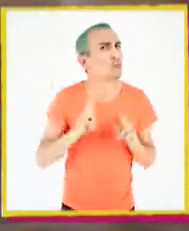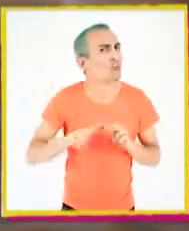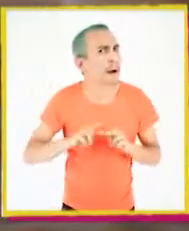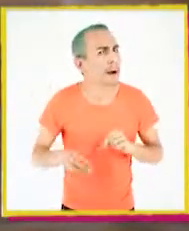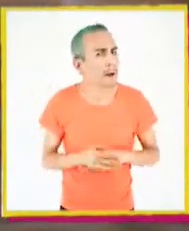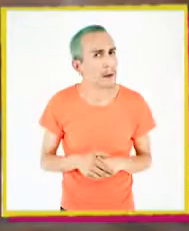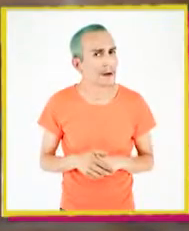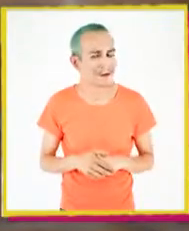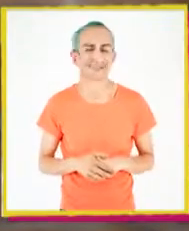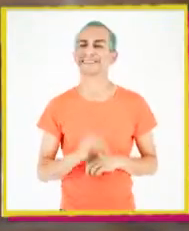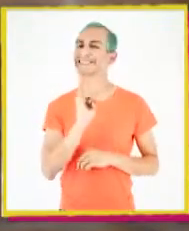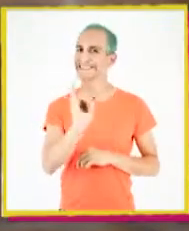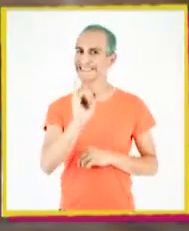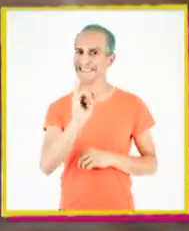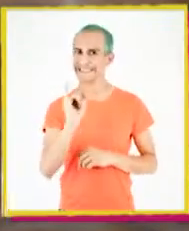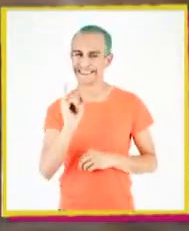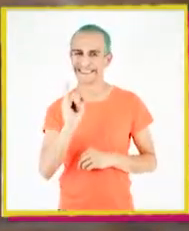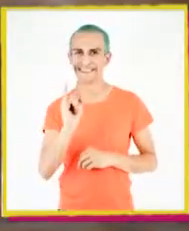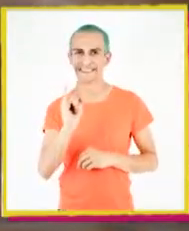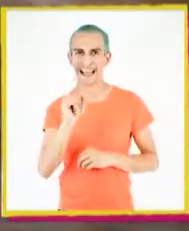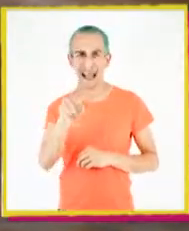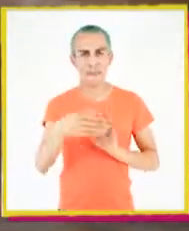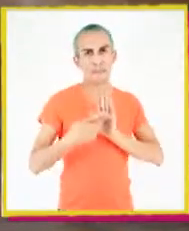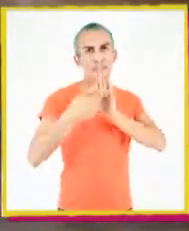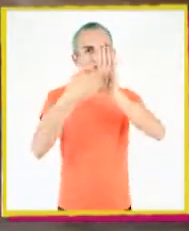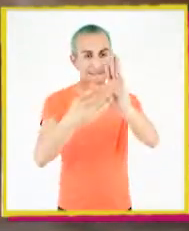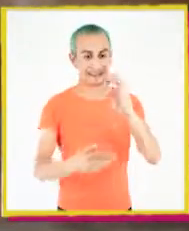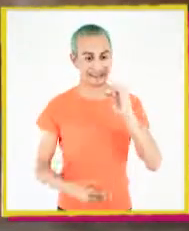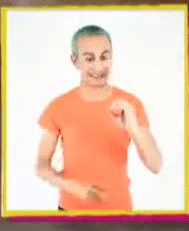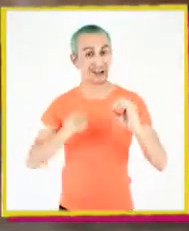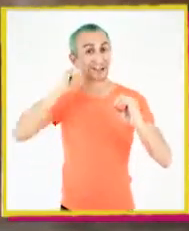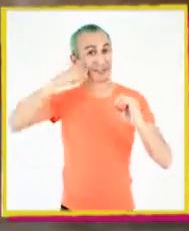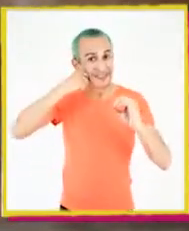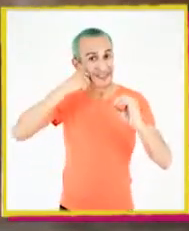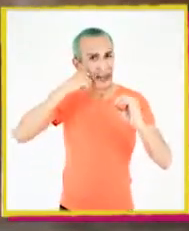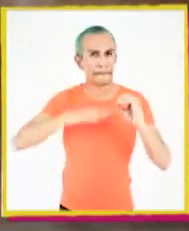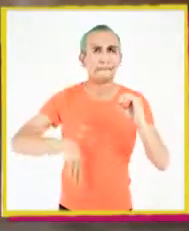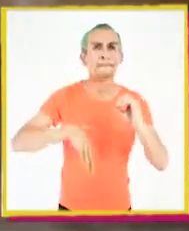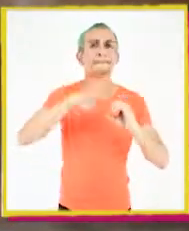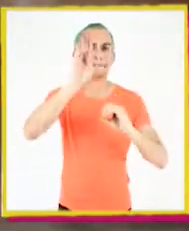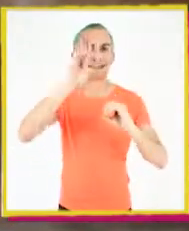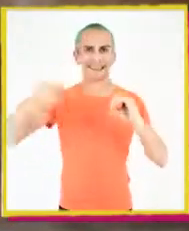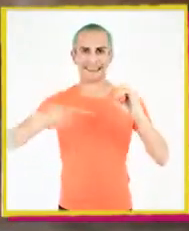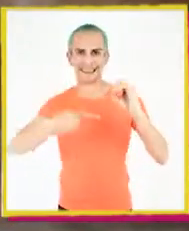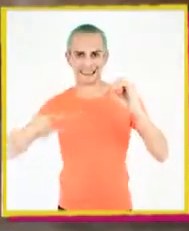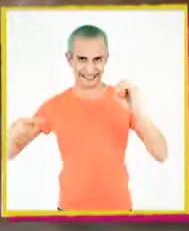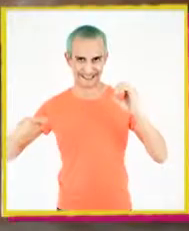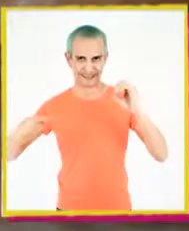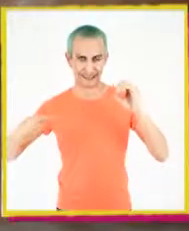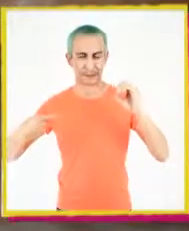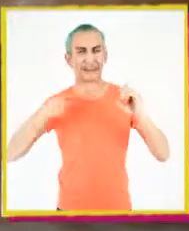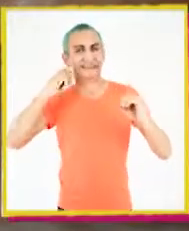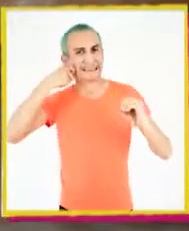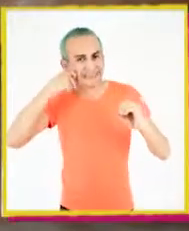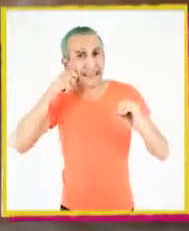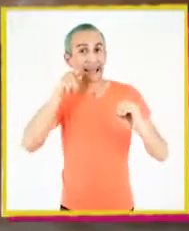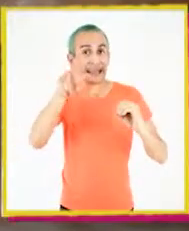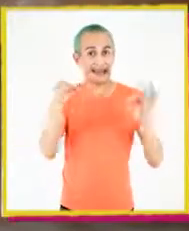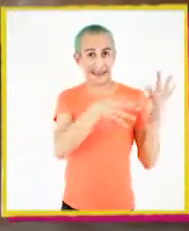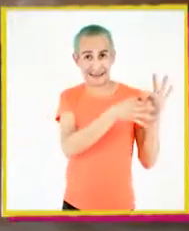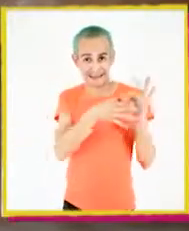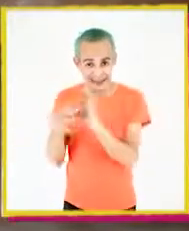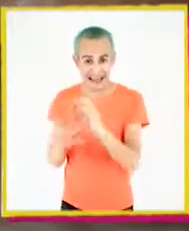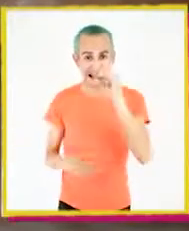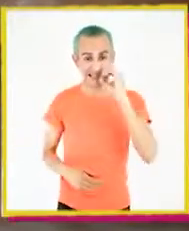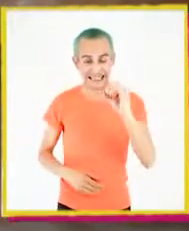creó? Claro, él indicaba que 0 grados era más que 100 grados. O sea que según